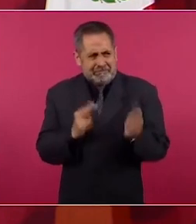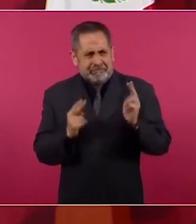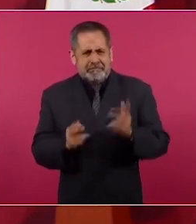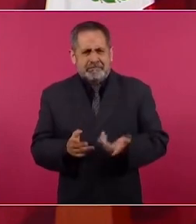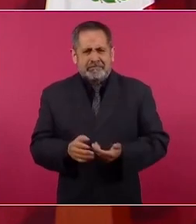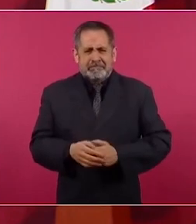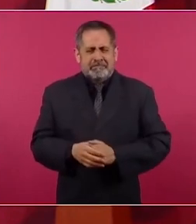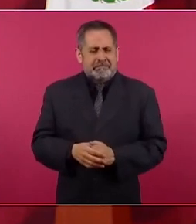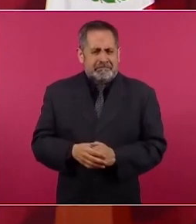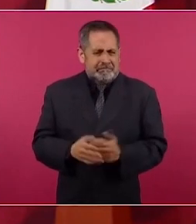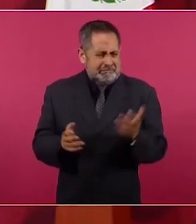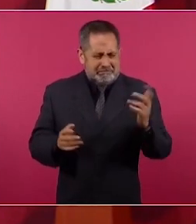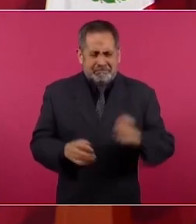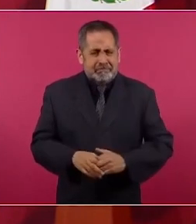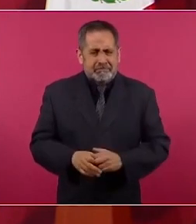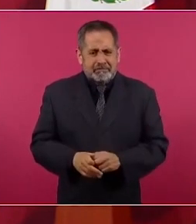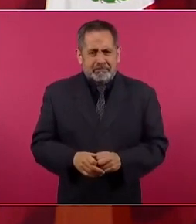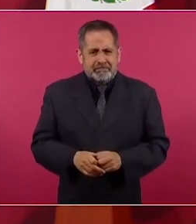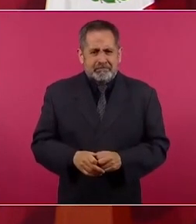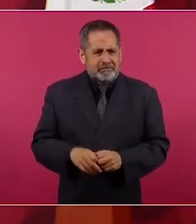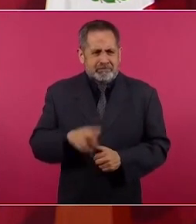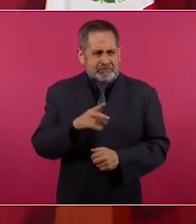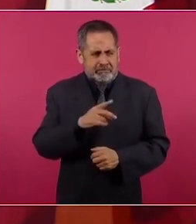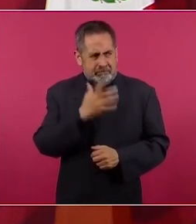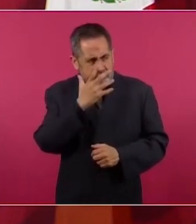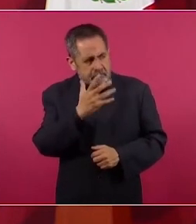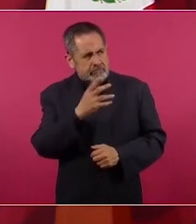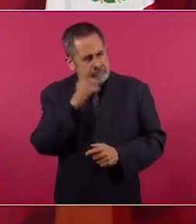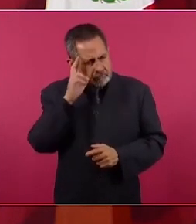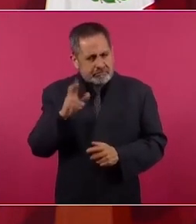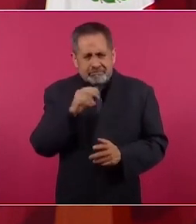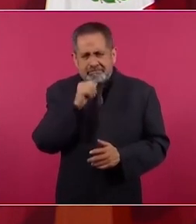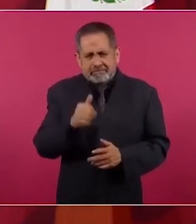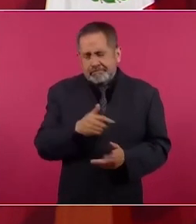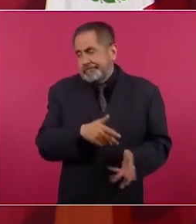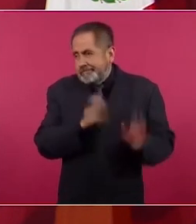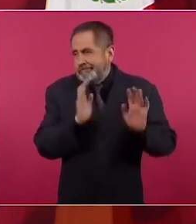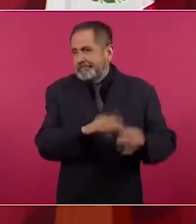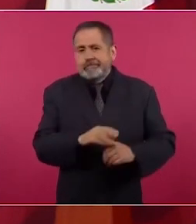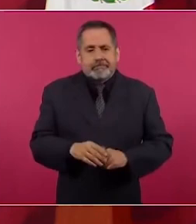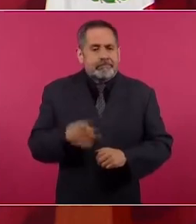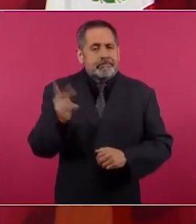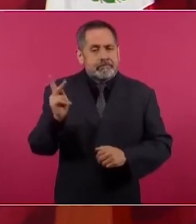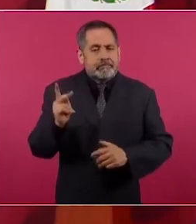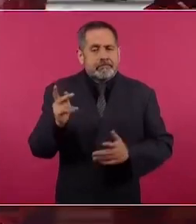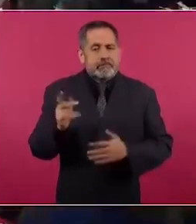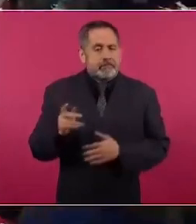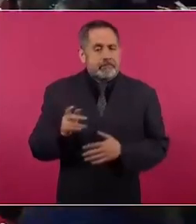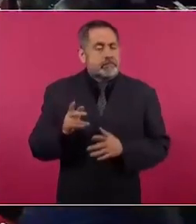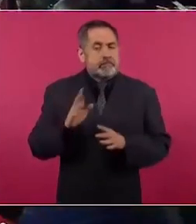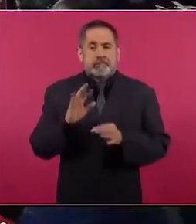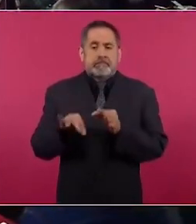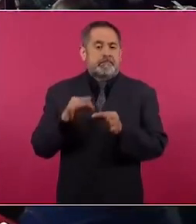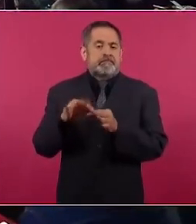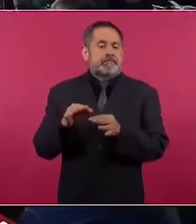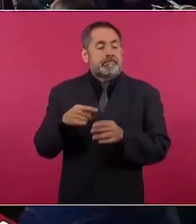O sea, eso no es serio. Pero ya quedó